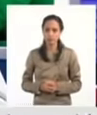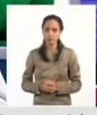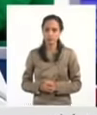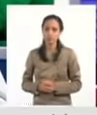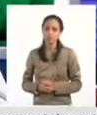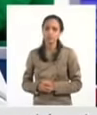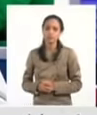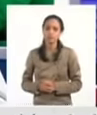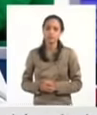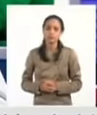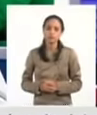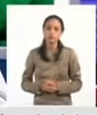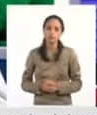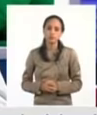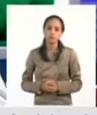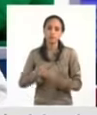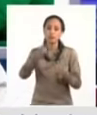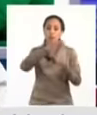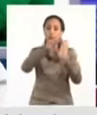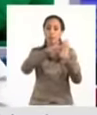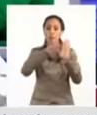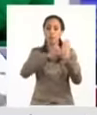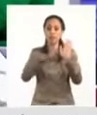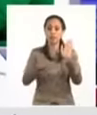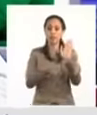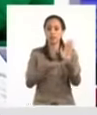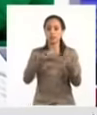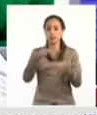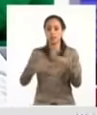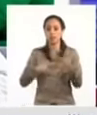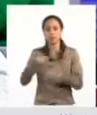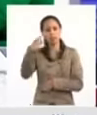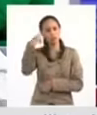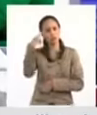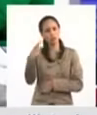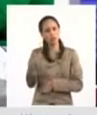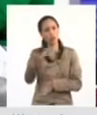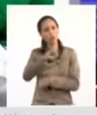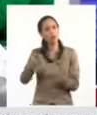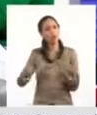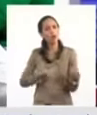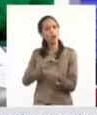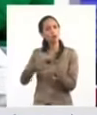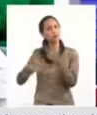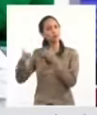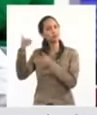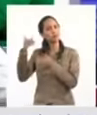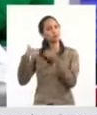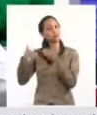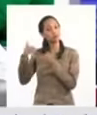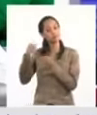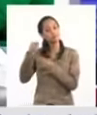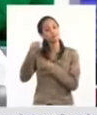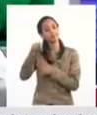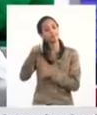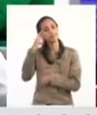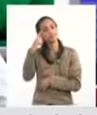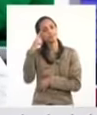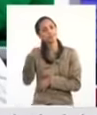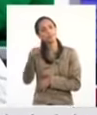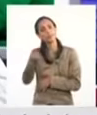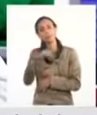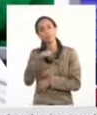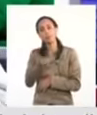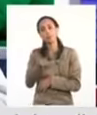dentro de las medidas que se van a aplicar, se recuerda que hubo un cambio y se llevó el aislamiento